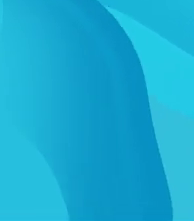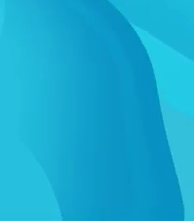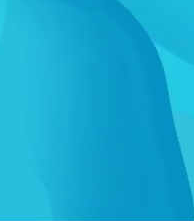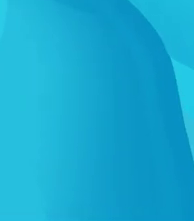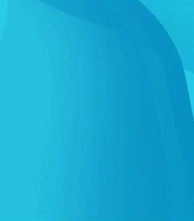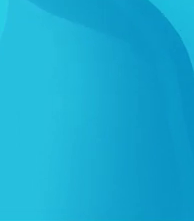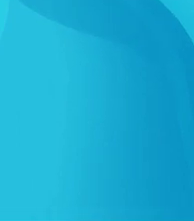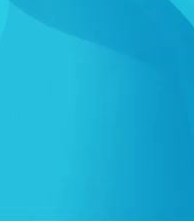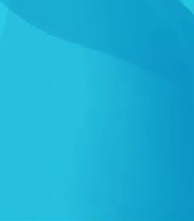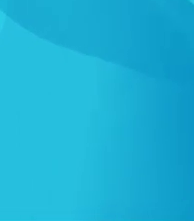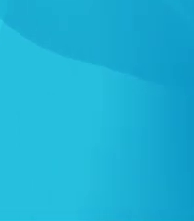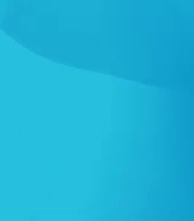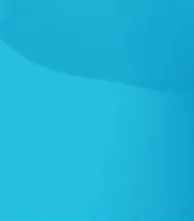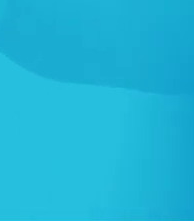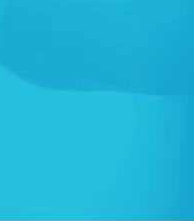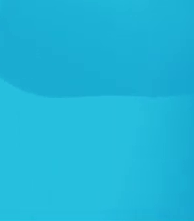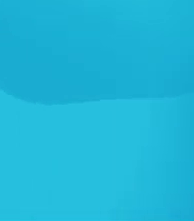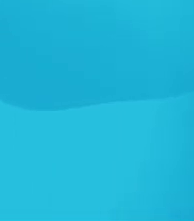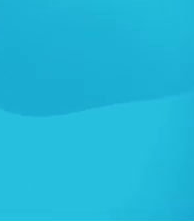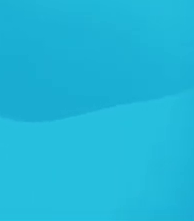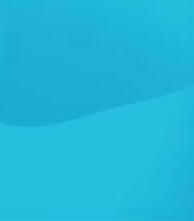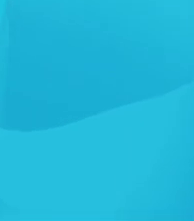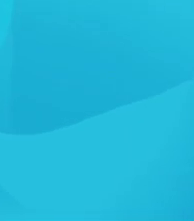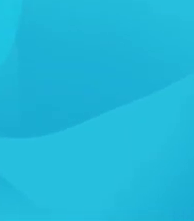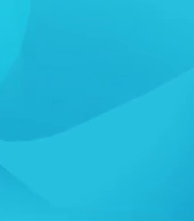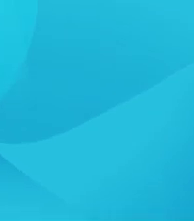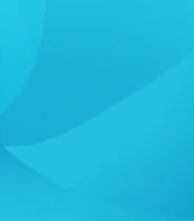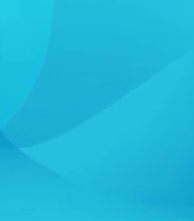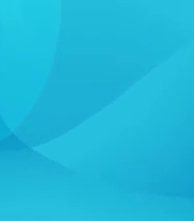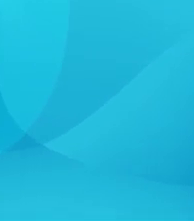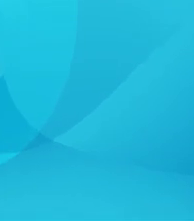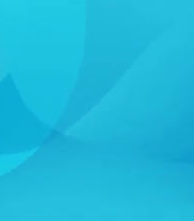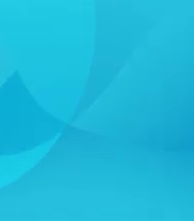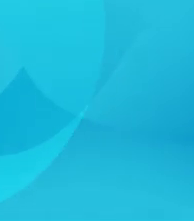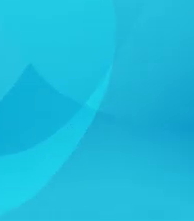aquí tenemos y bueno